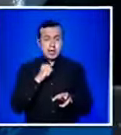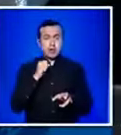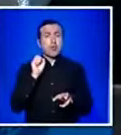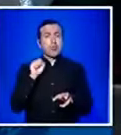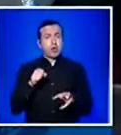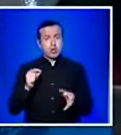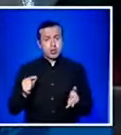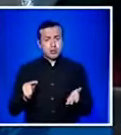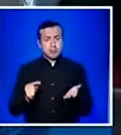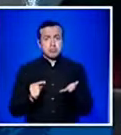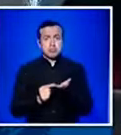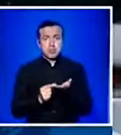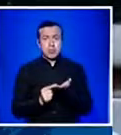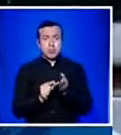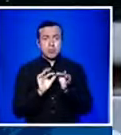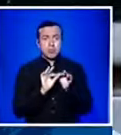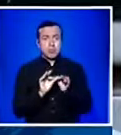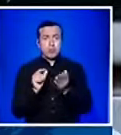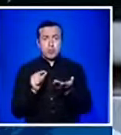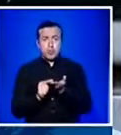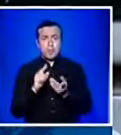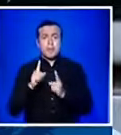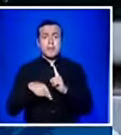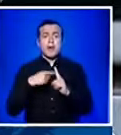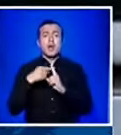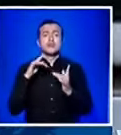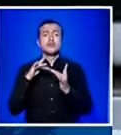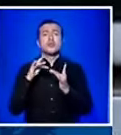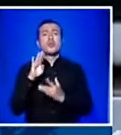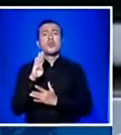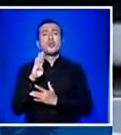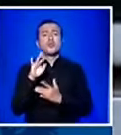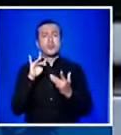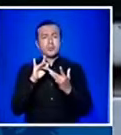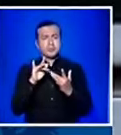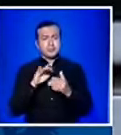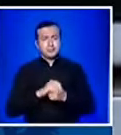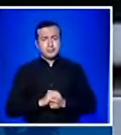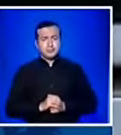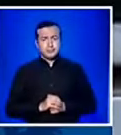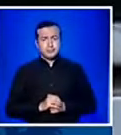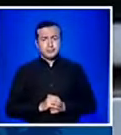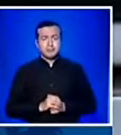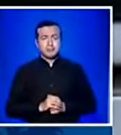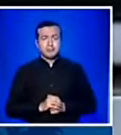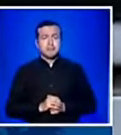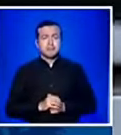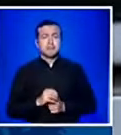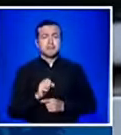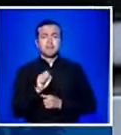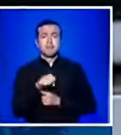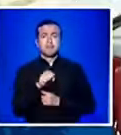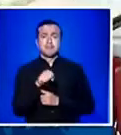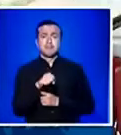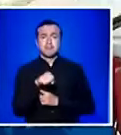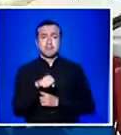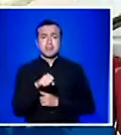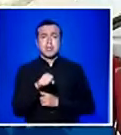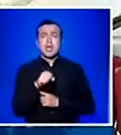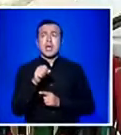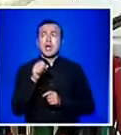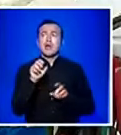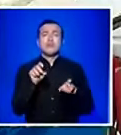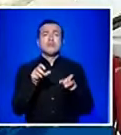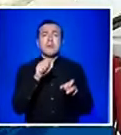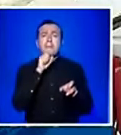les incorpora entradas USB, también Bluetooth. Y esta opción que se le puede instalar el equipo que se